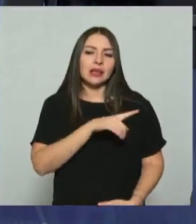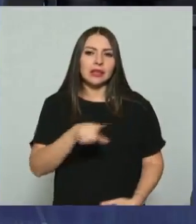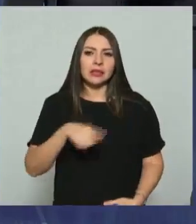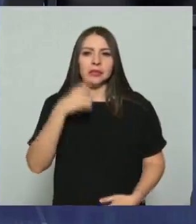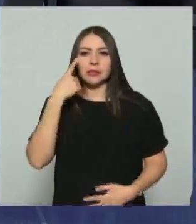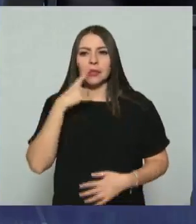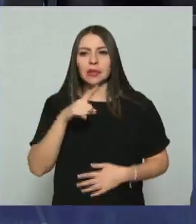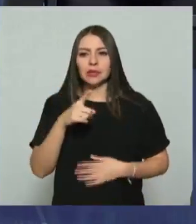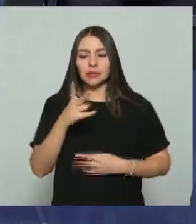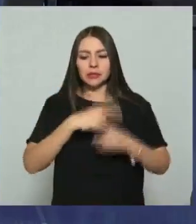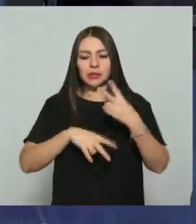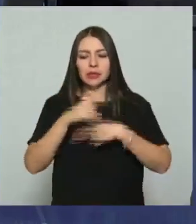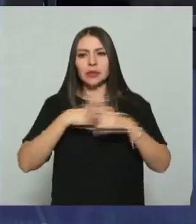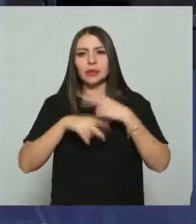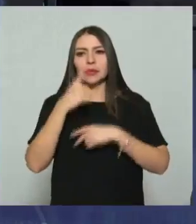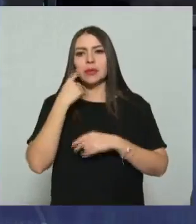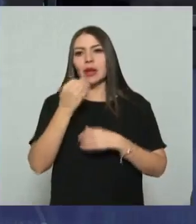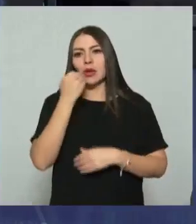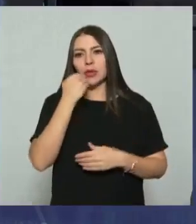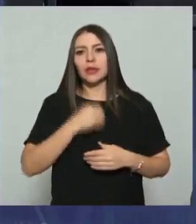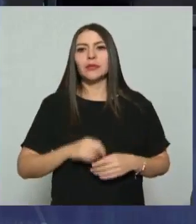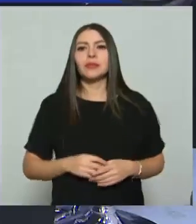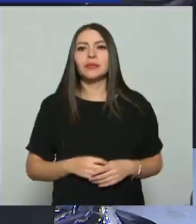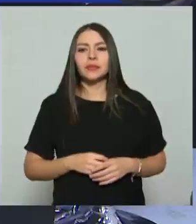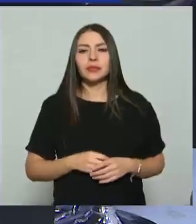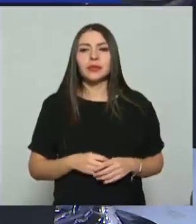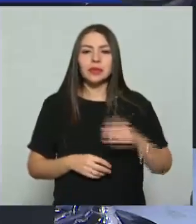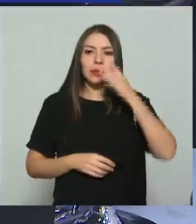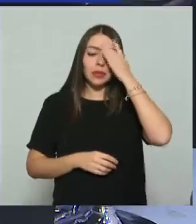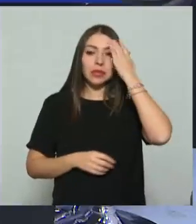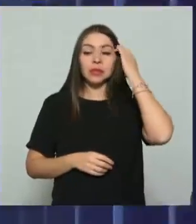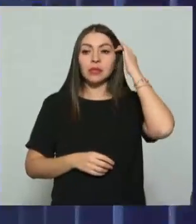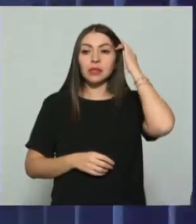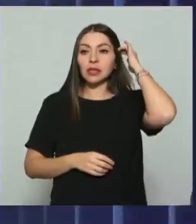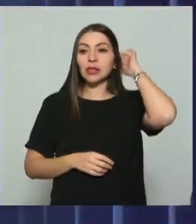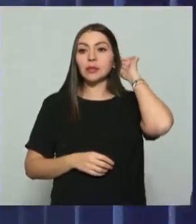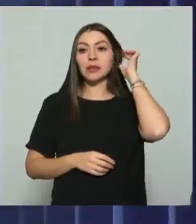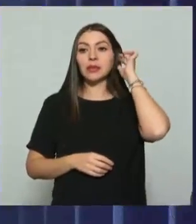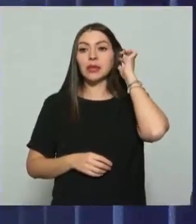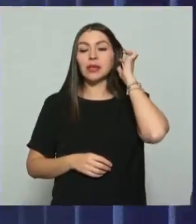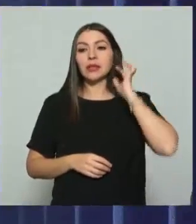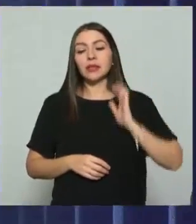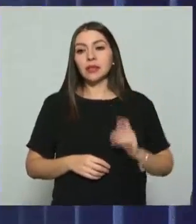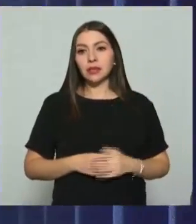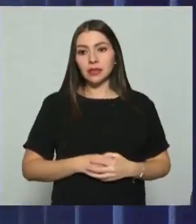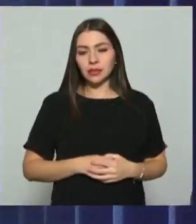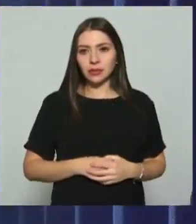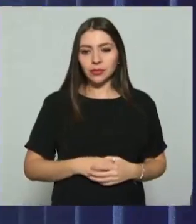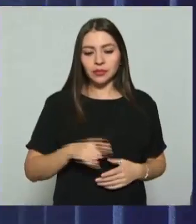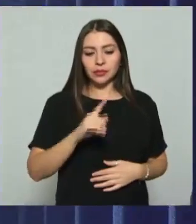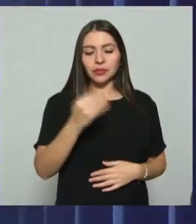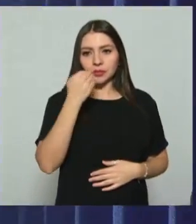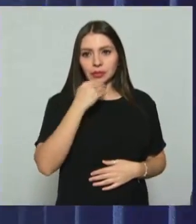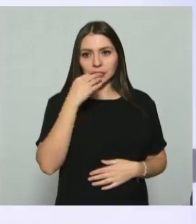que estamos recibiendo a través de la alimentación. Erika, en ese sentido, lo mejor es consumir aceite de olivo, aceite de ajonjolí, por